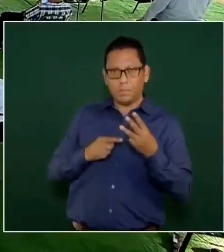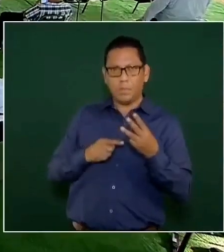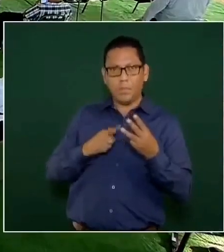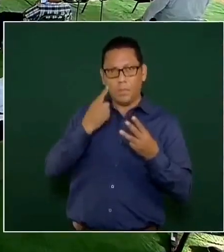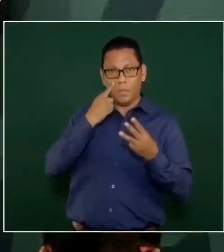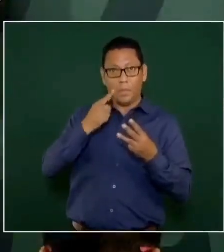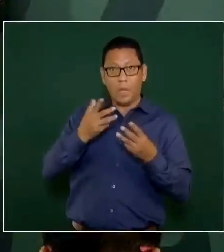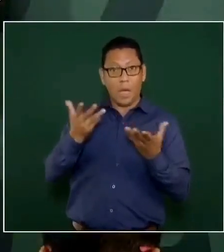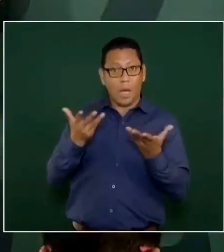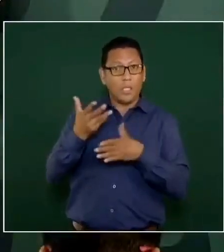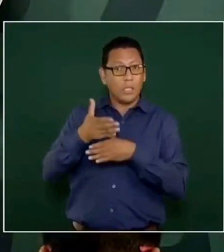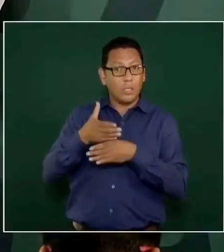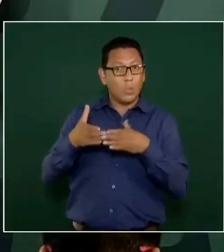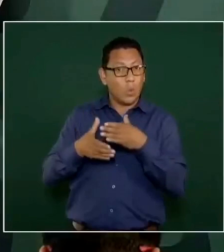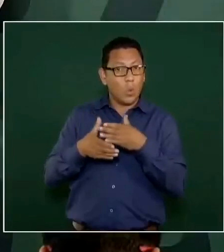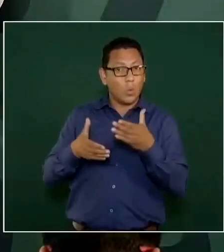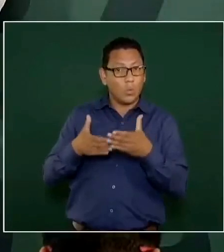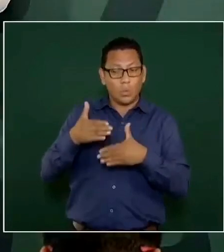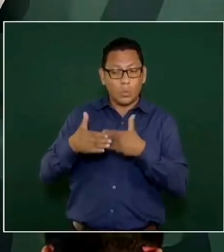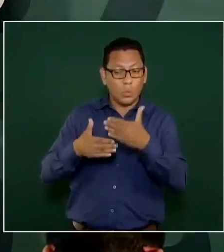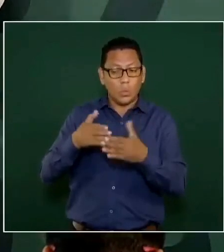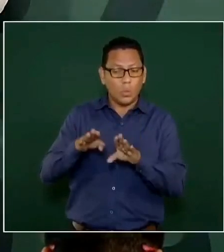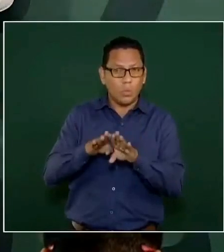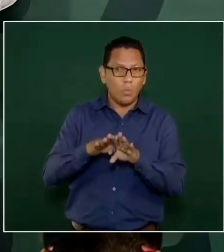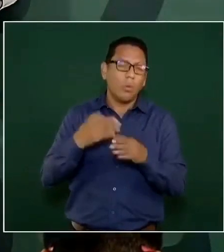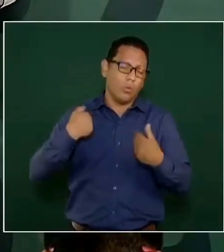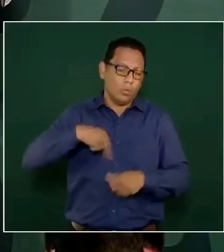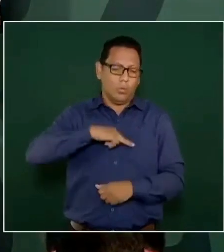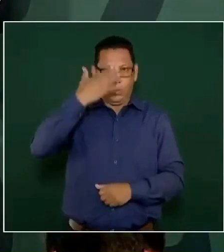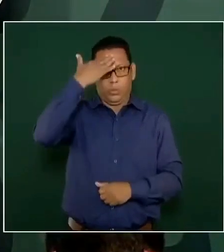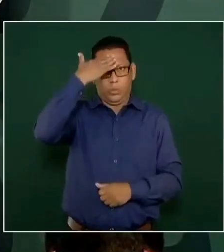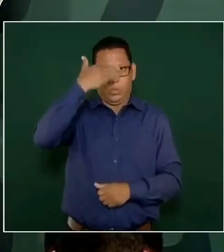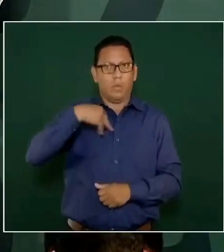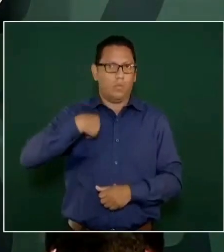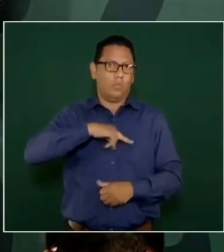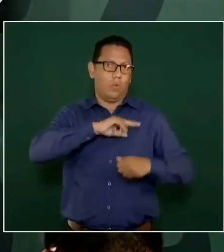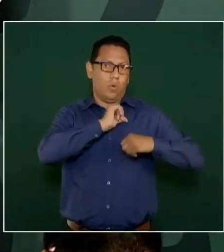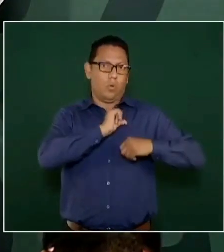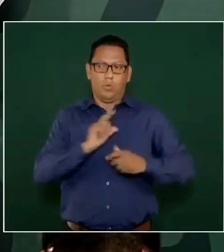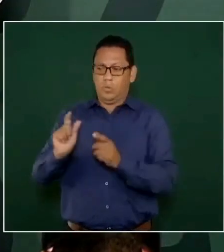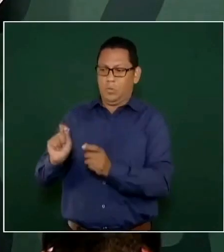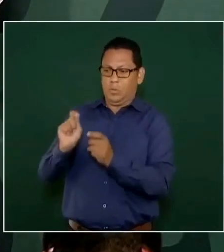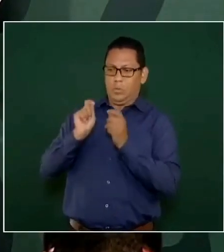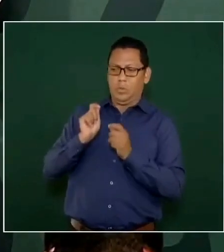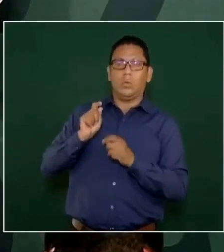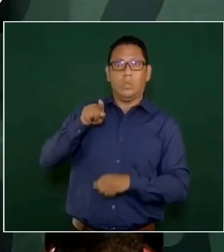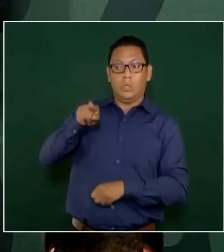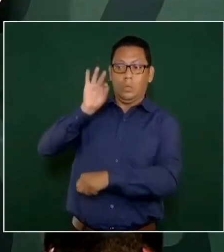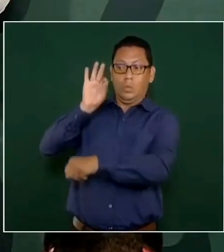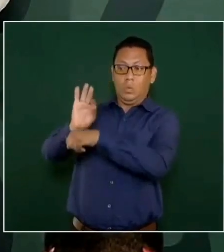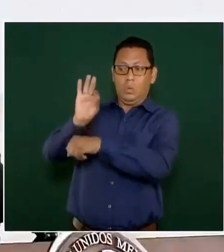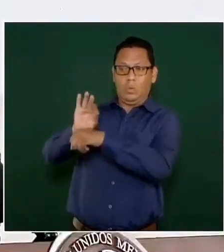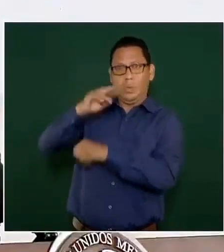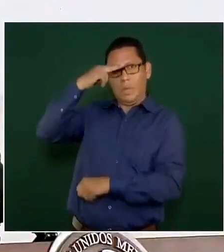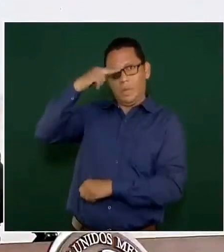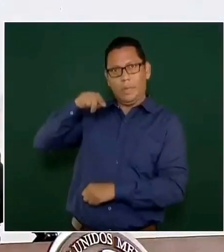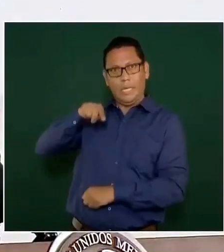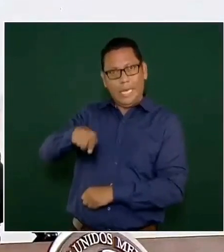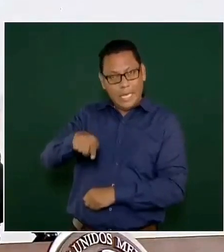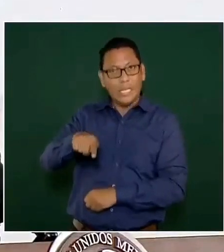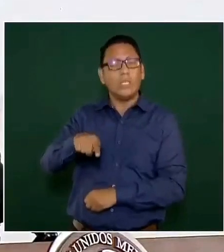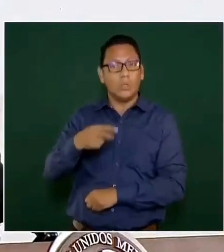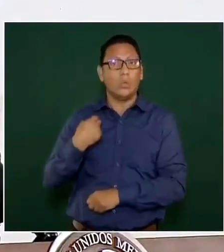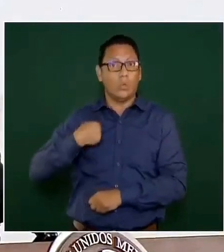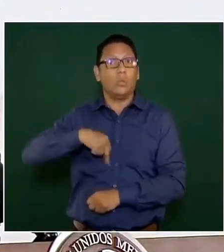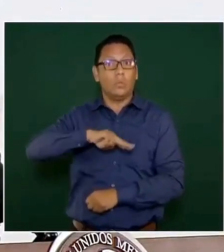primero, sabiendo que somos servidores públicos y que nos debemos a nuestros conciudadanos, que esa es la razón de ser de